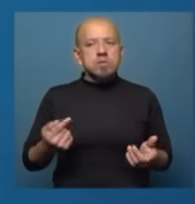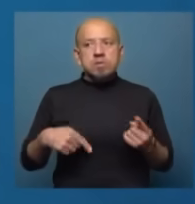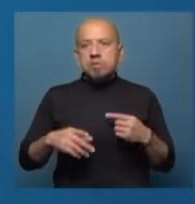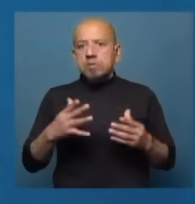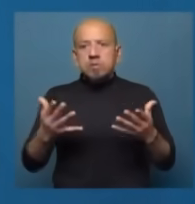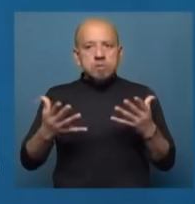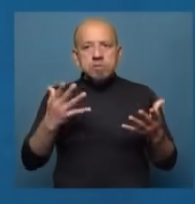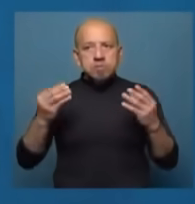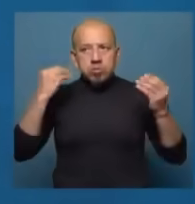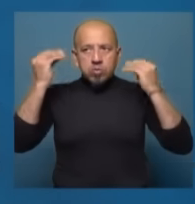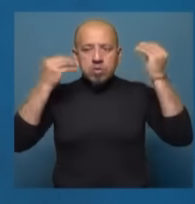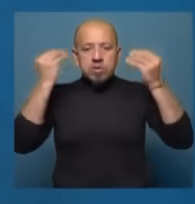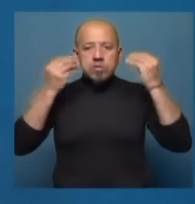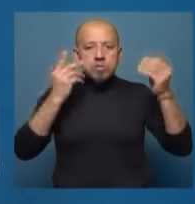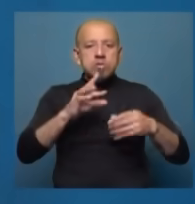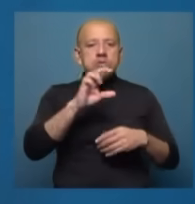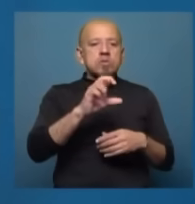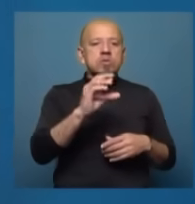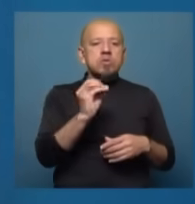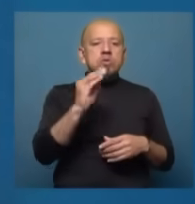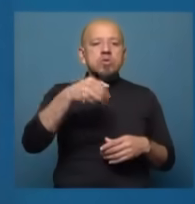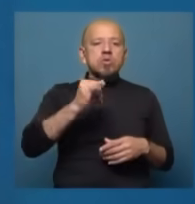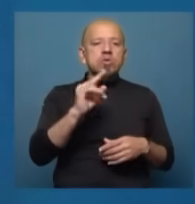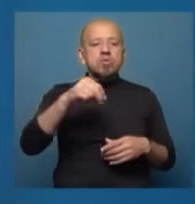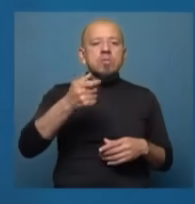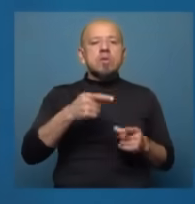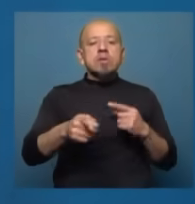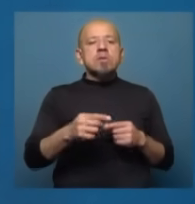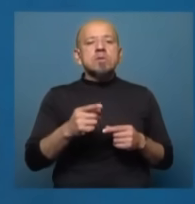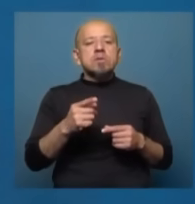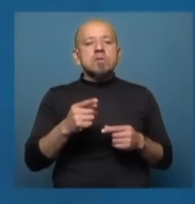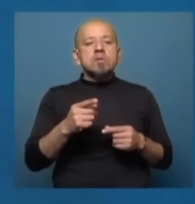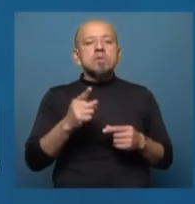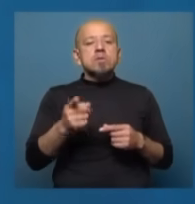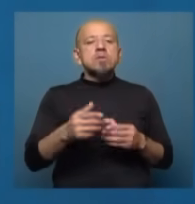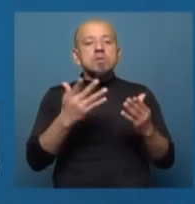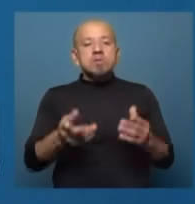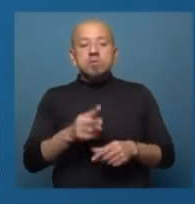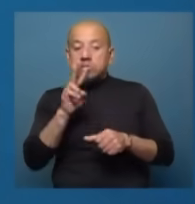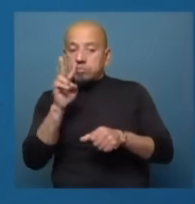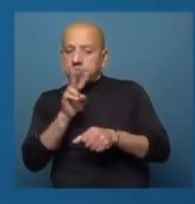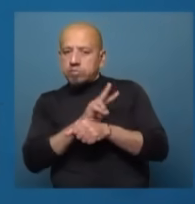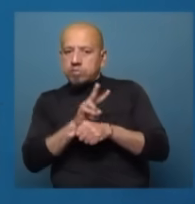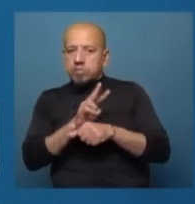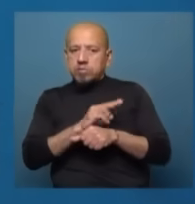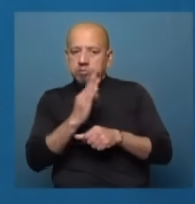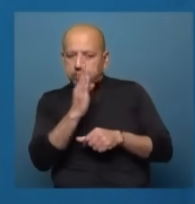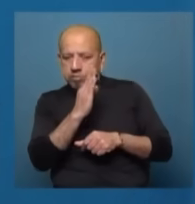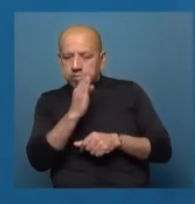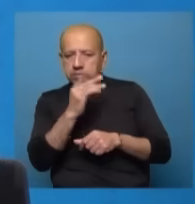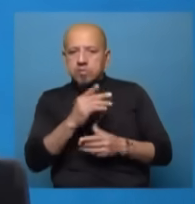que estaban corriendo y bueno Romina particularmente no porque estuvo Romina bajo vigilancia de estas